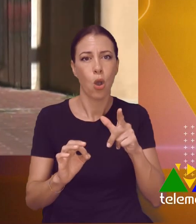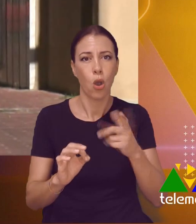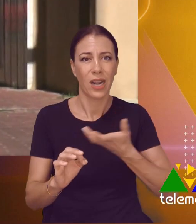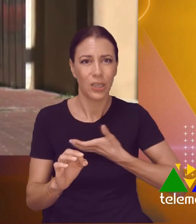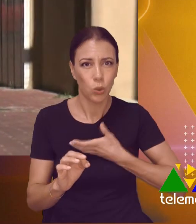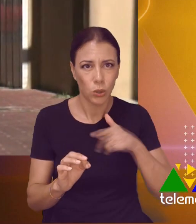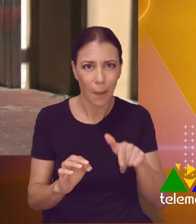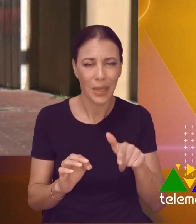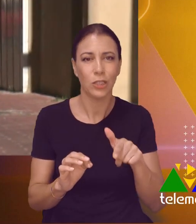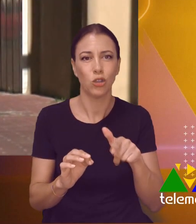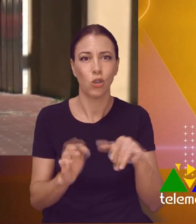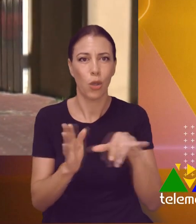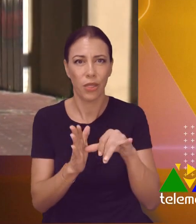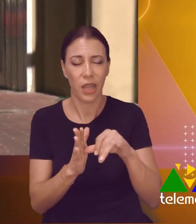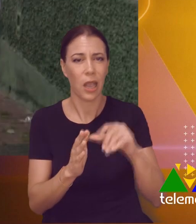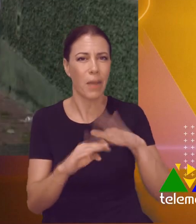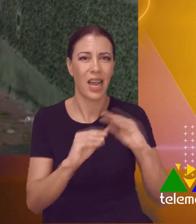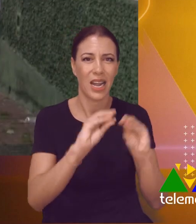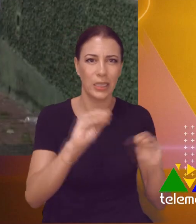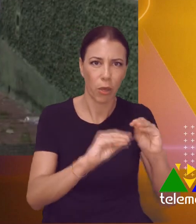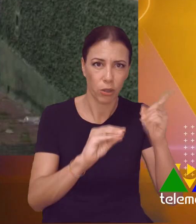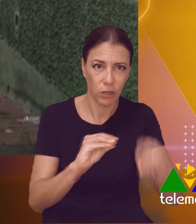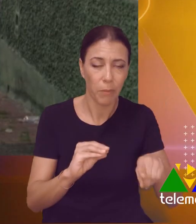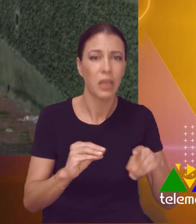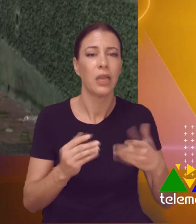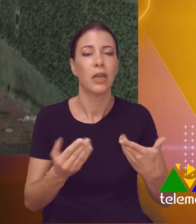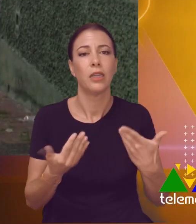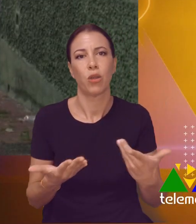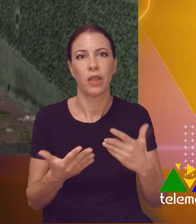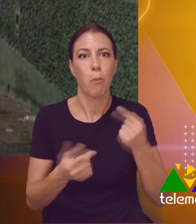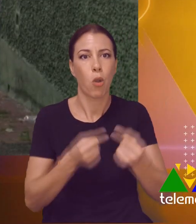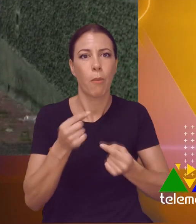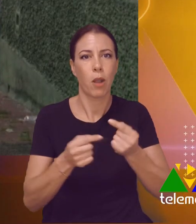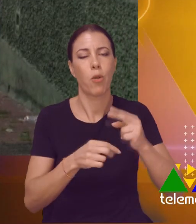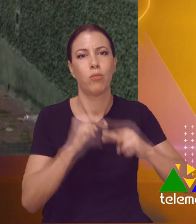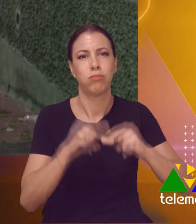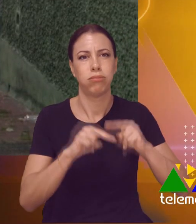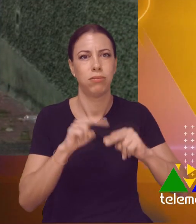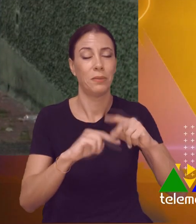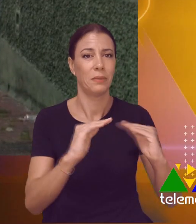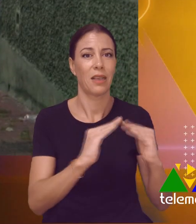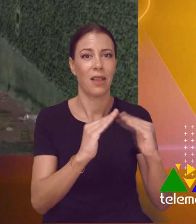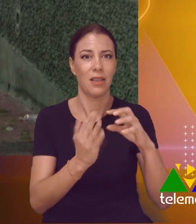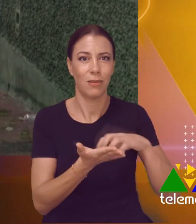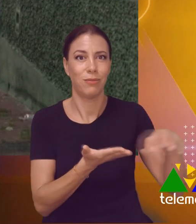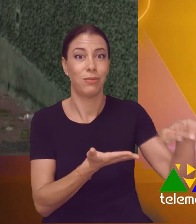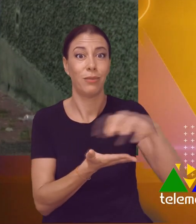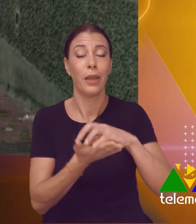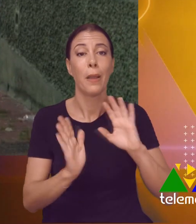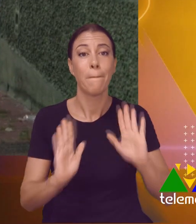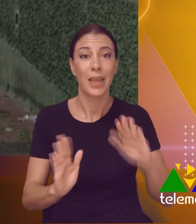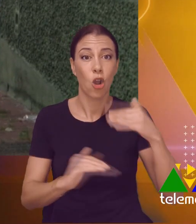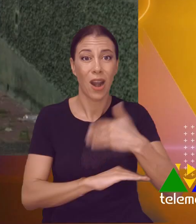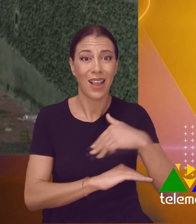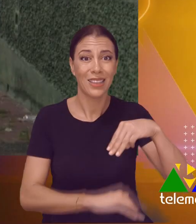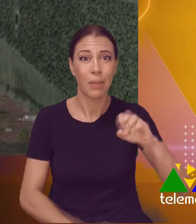de la restauración, y ya se urbaniza toda esta zona, ¿no? Pero la calle Manuel Peña yo la